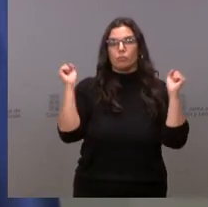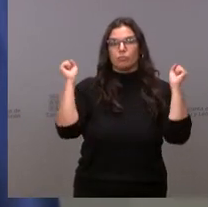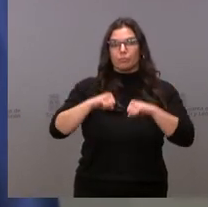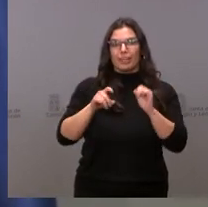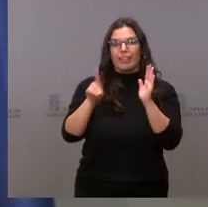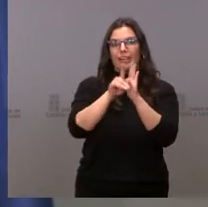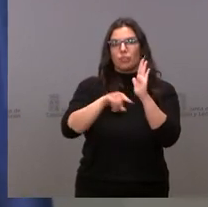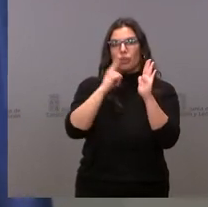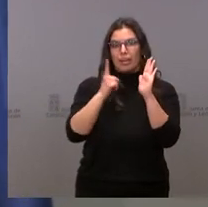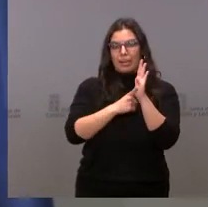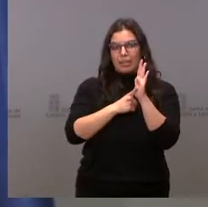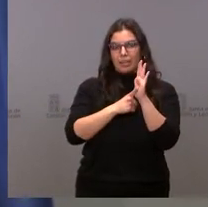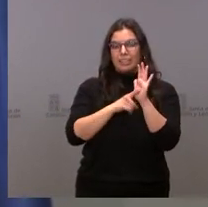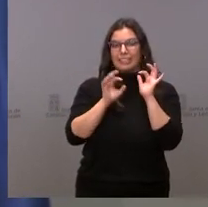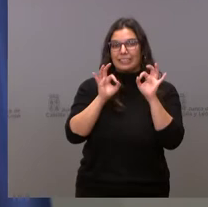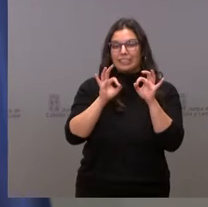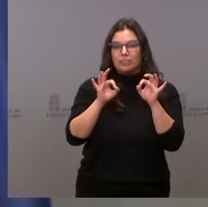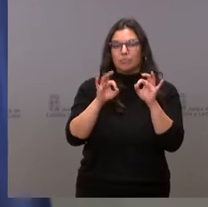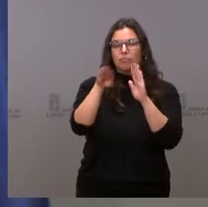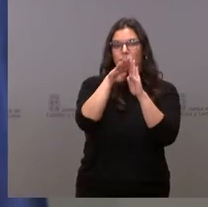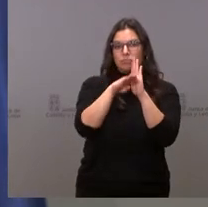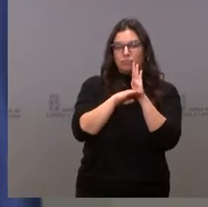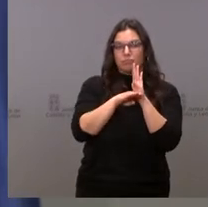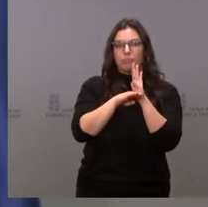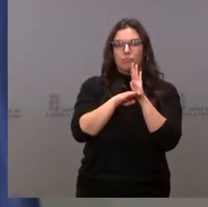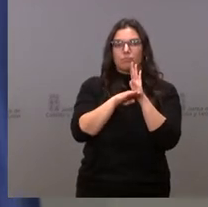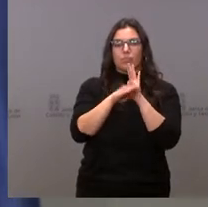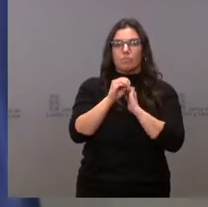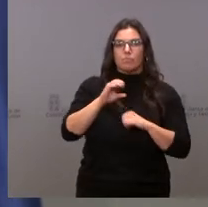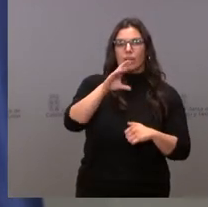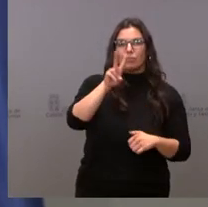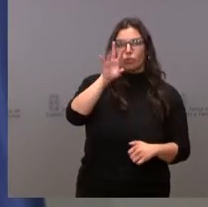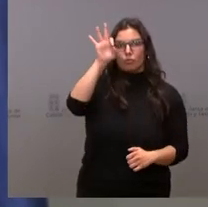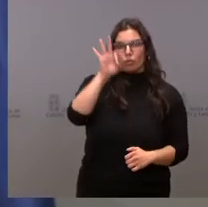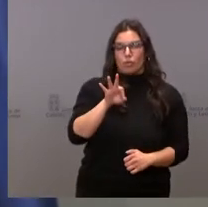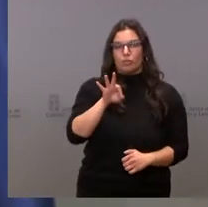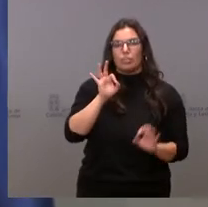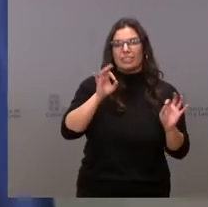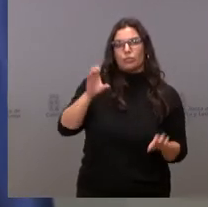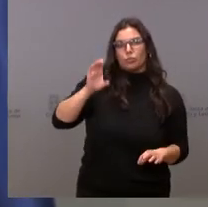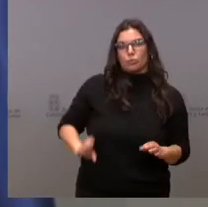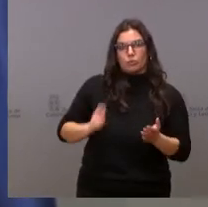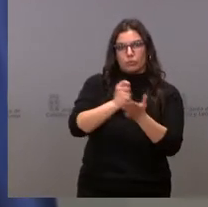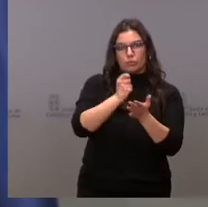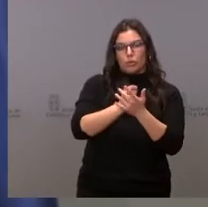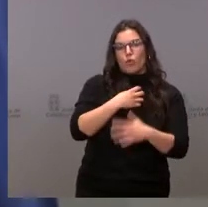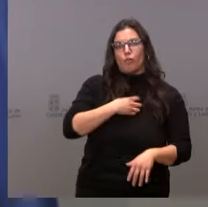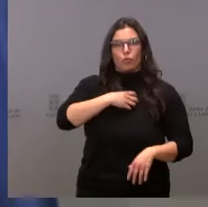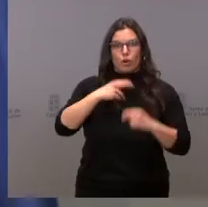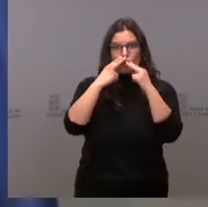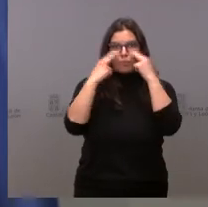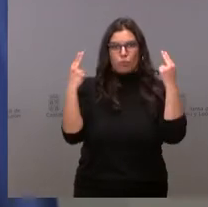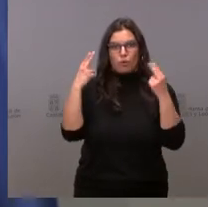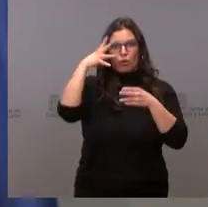decreto-ley por el que se establece el incremento del 2% en las retribuciones de los empleados públicos al